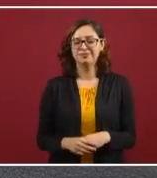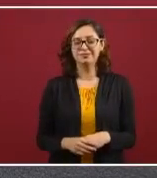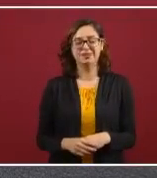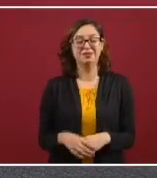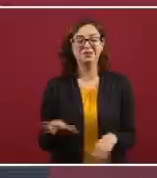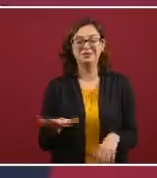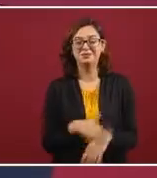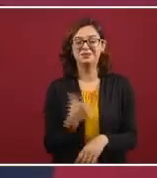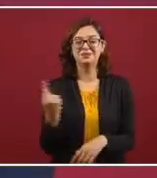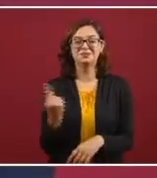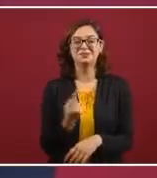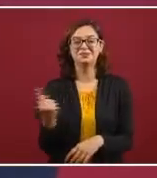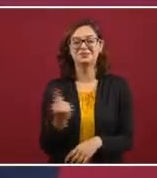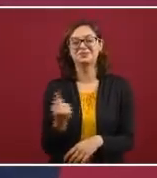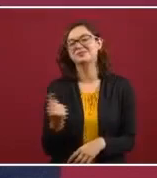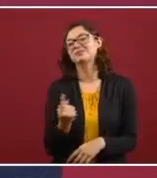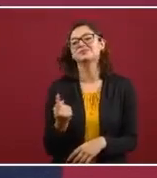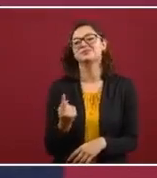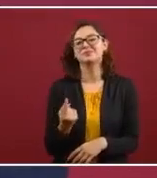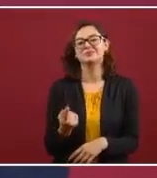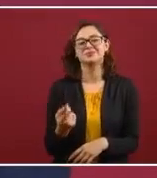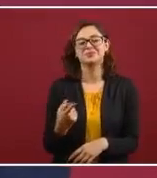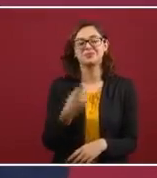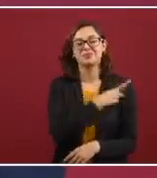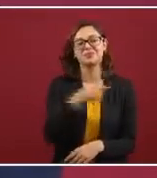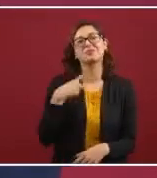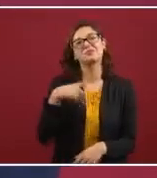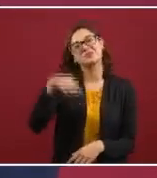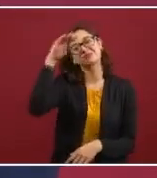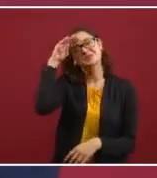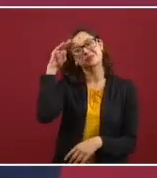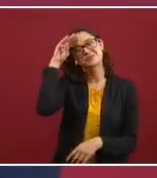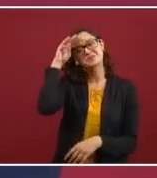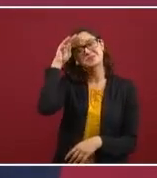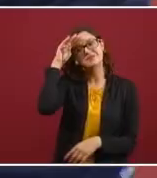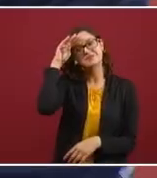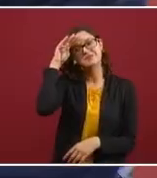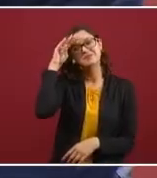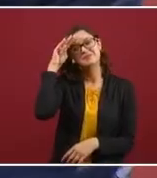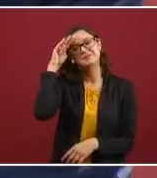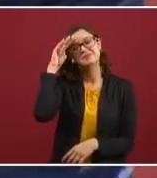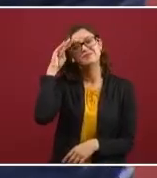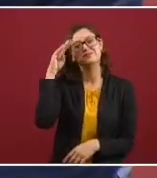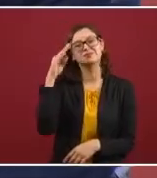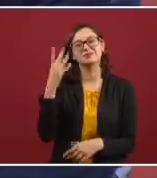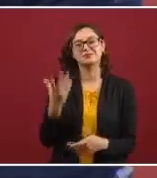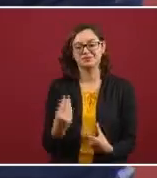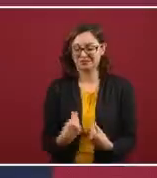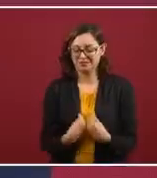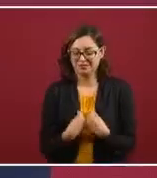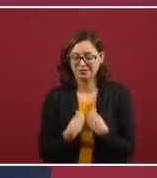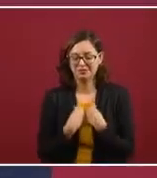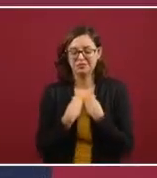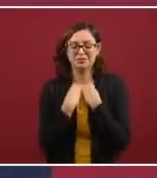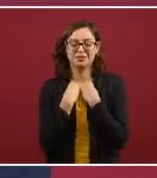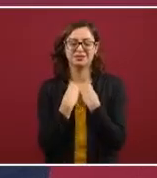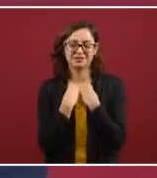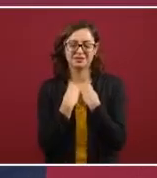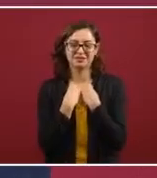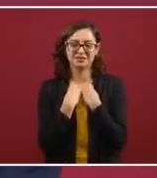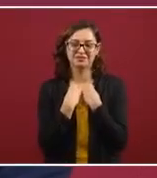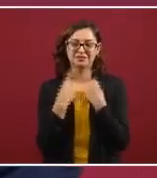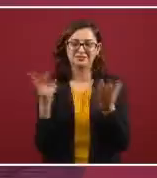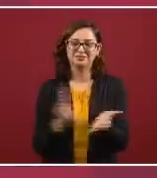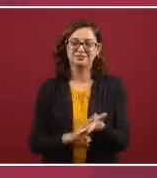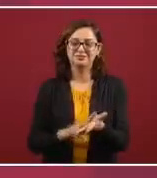porque tenemos que pensar en la vida, que